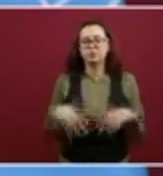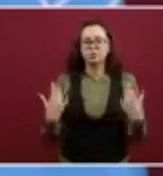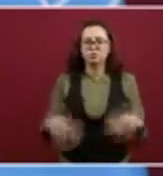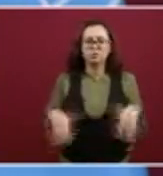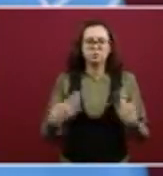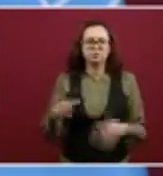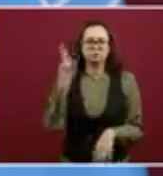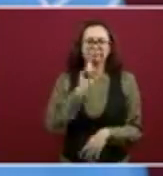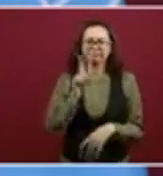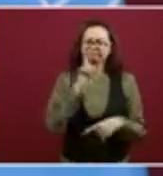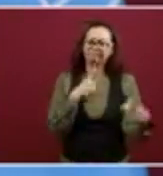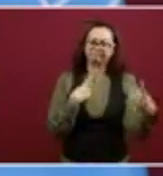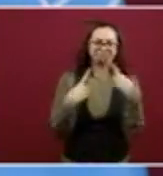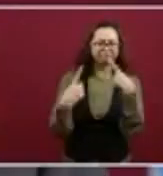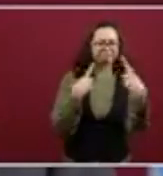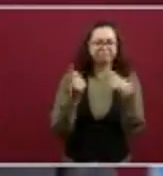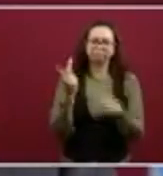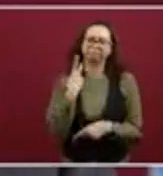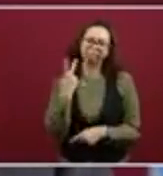diplomática,